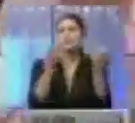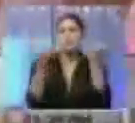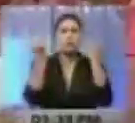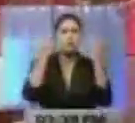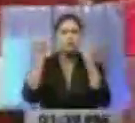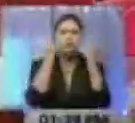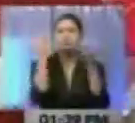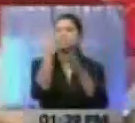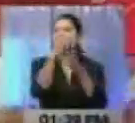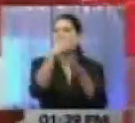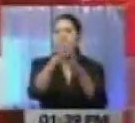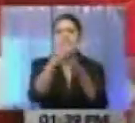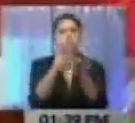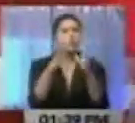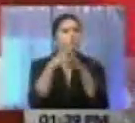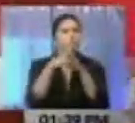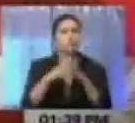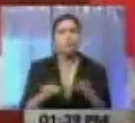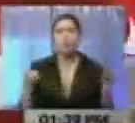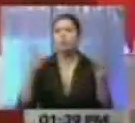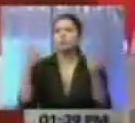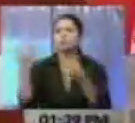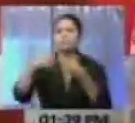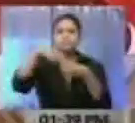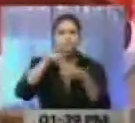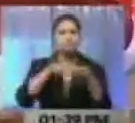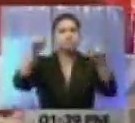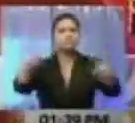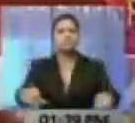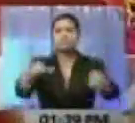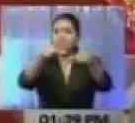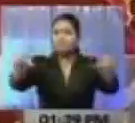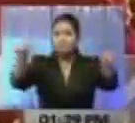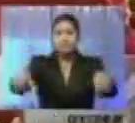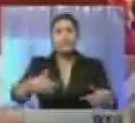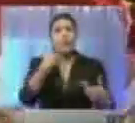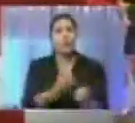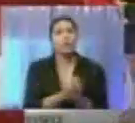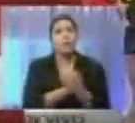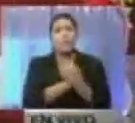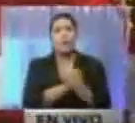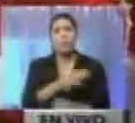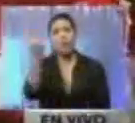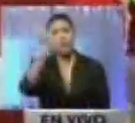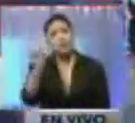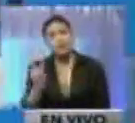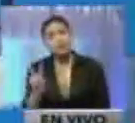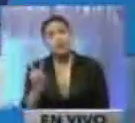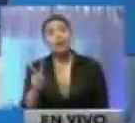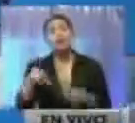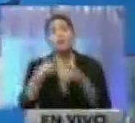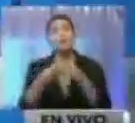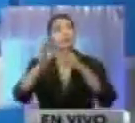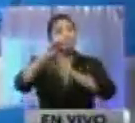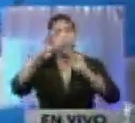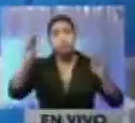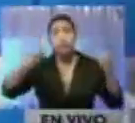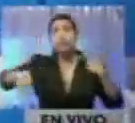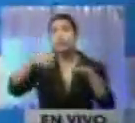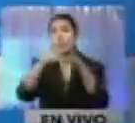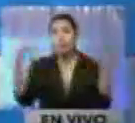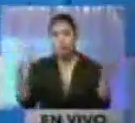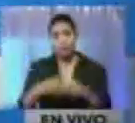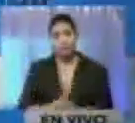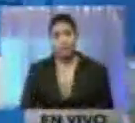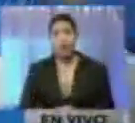política, credo, posición social, culto, raza, no. Aquí están todos los que amamos a Venezuela. Y por eso es que estamos convocadas todas estas